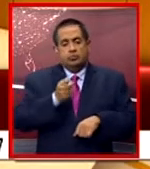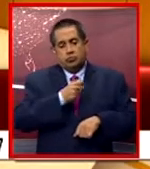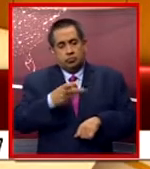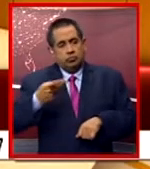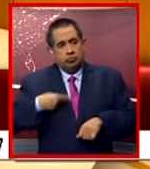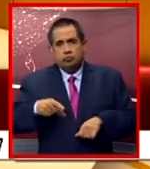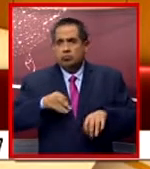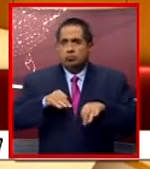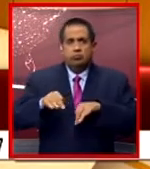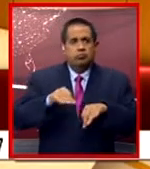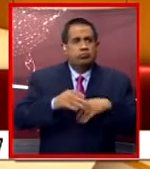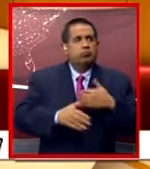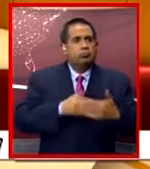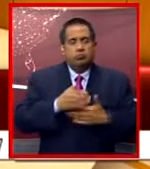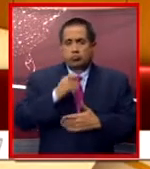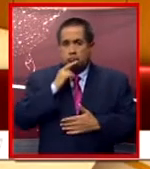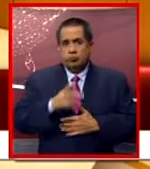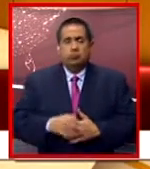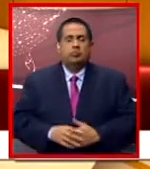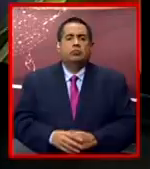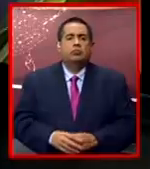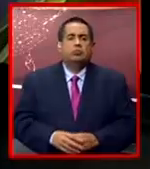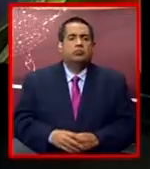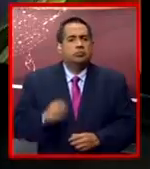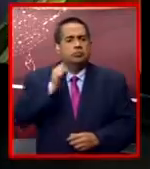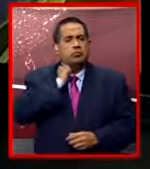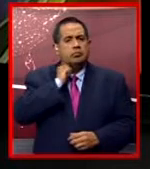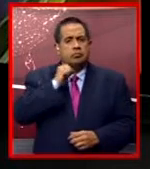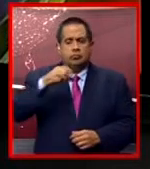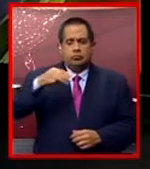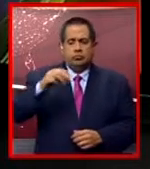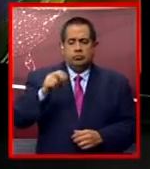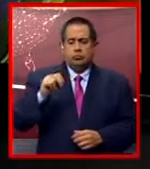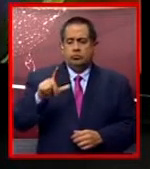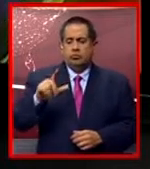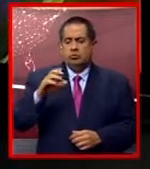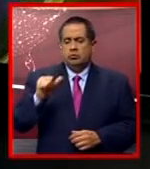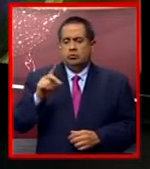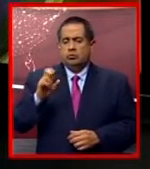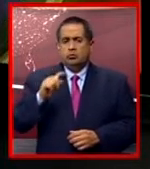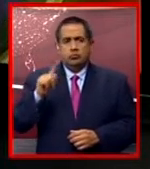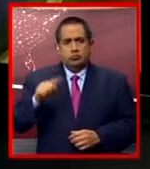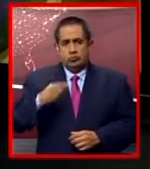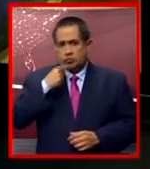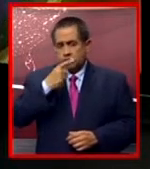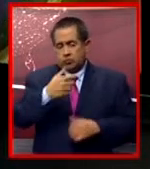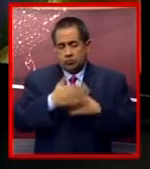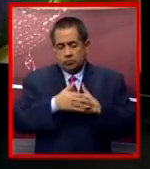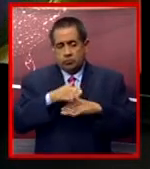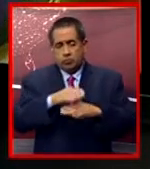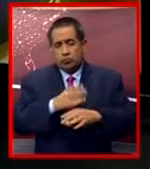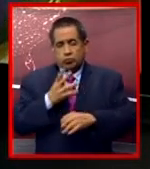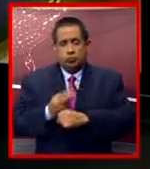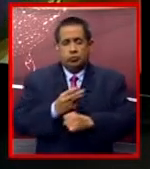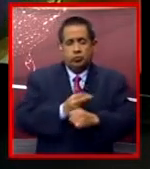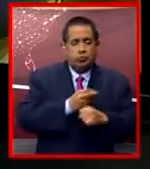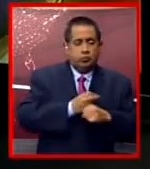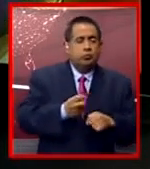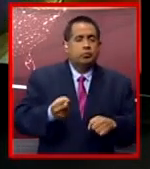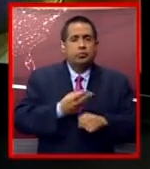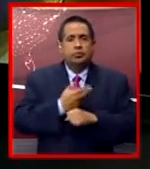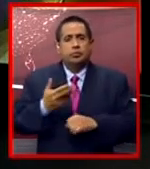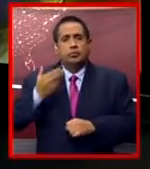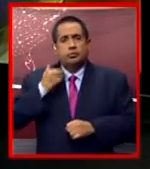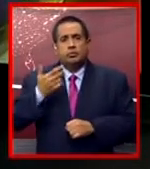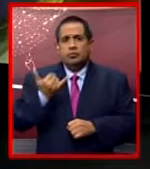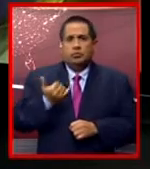población económicamente activa. El senador Manuel Cárdenas Fonseca se refirió al proceso de reconstrucción por los terremotos del 7